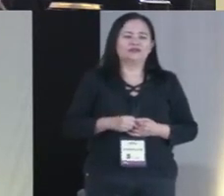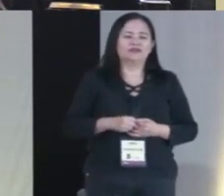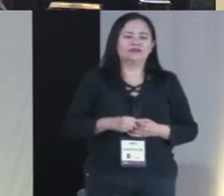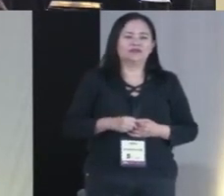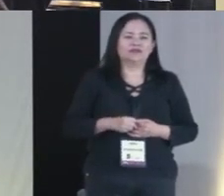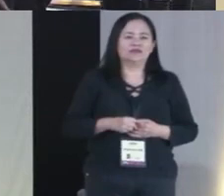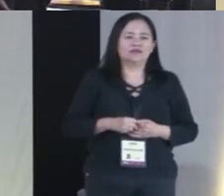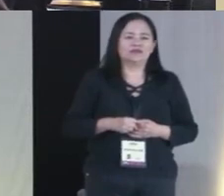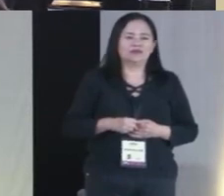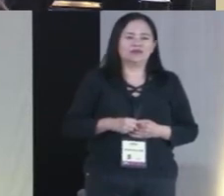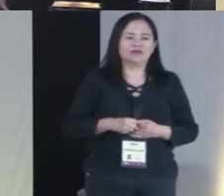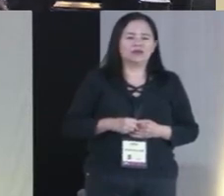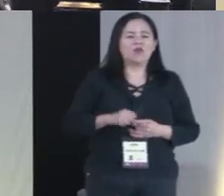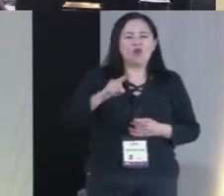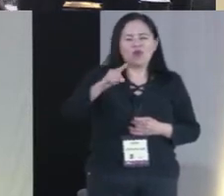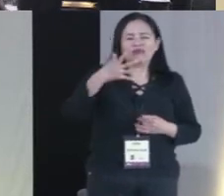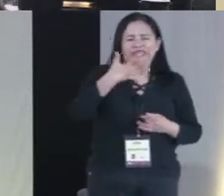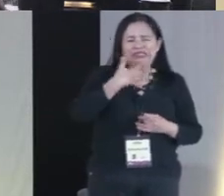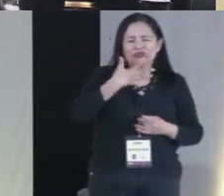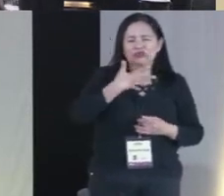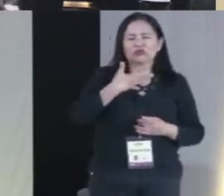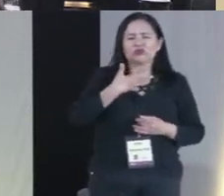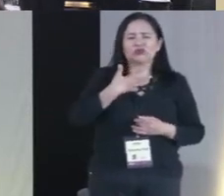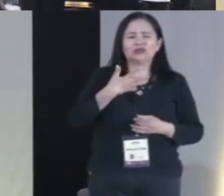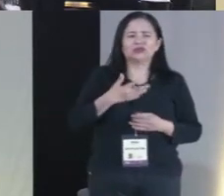un trauma psicológico